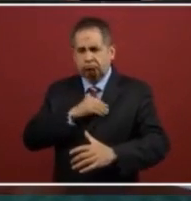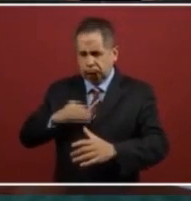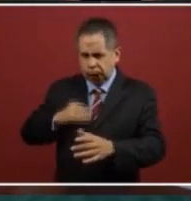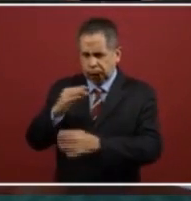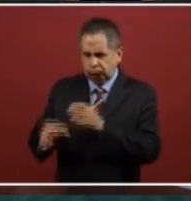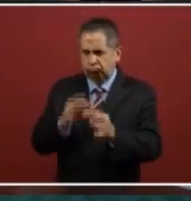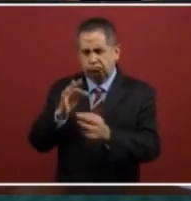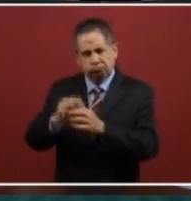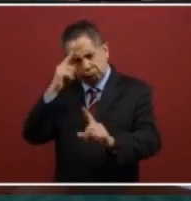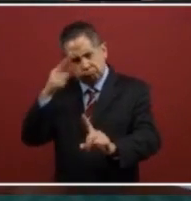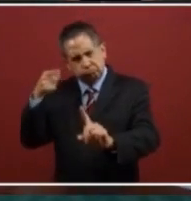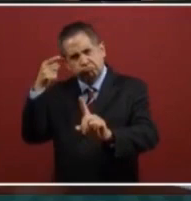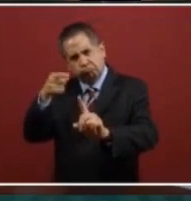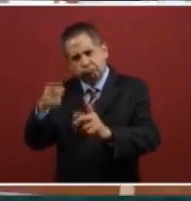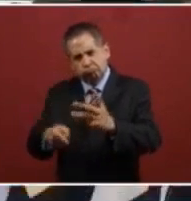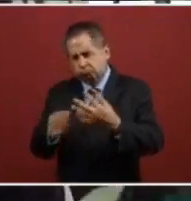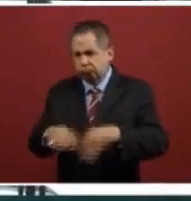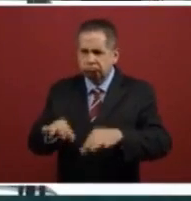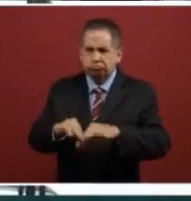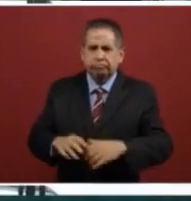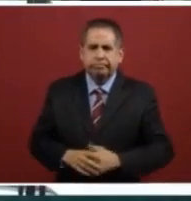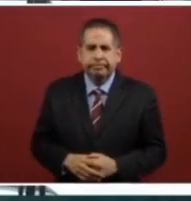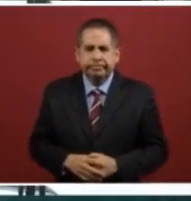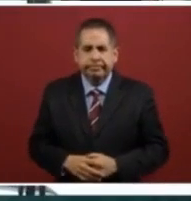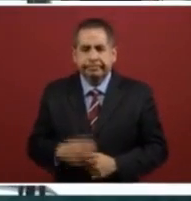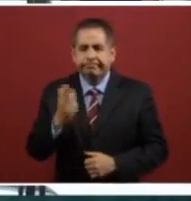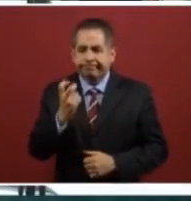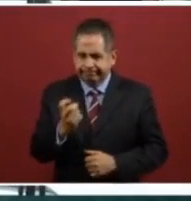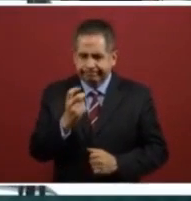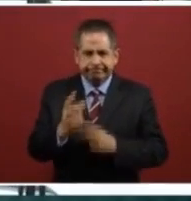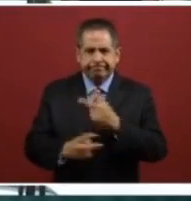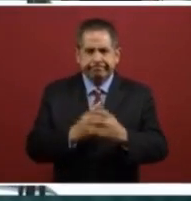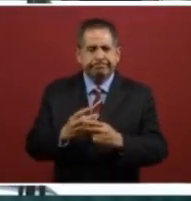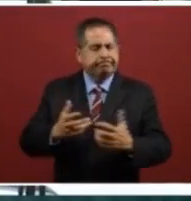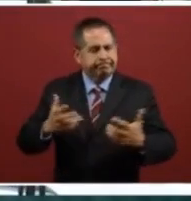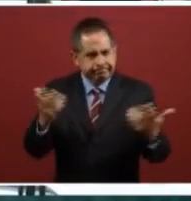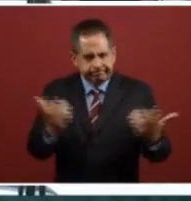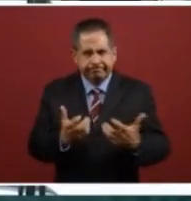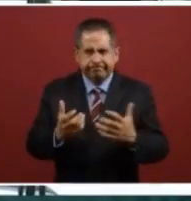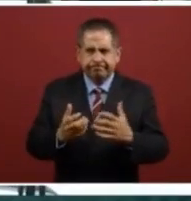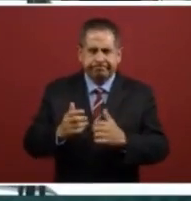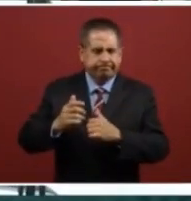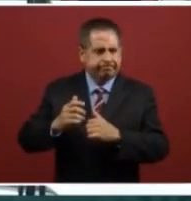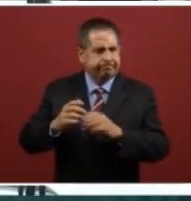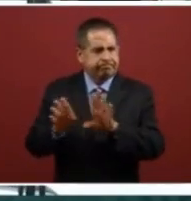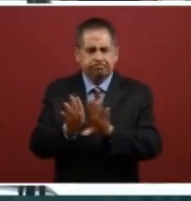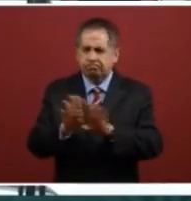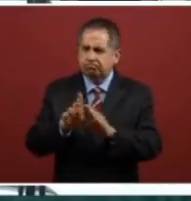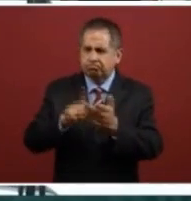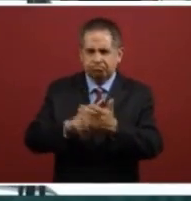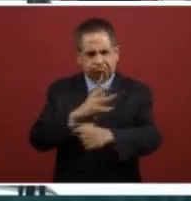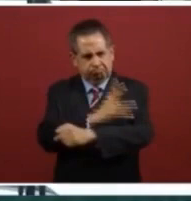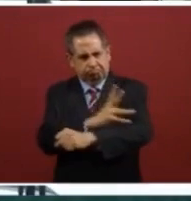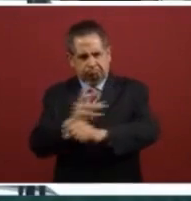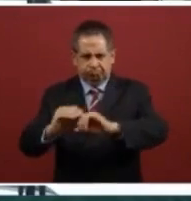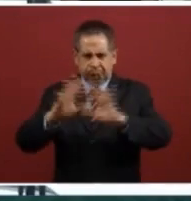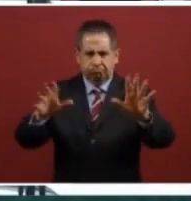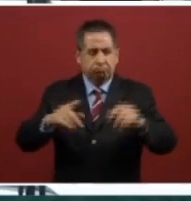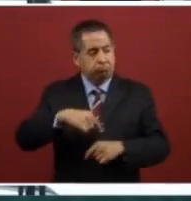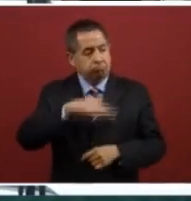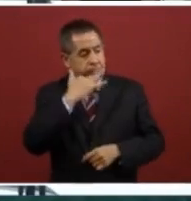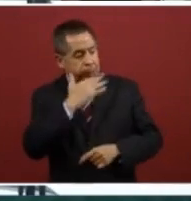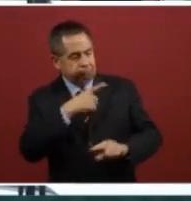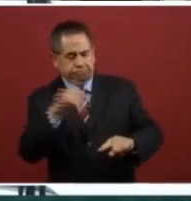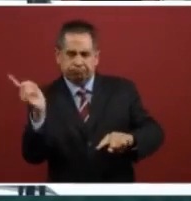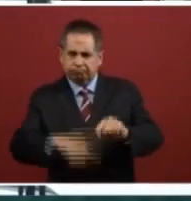con este all objetivo the tan importante. people Con ello that work for vamos the a government. lograr total have to transparencia y el combate a la